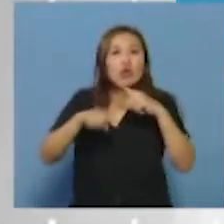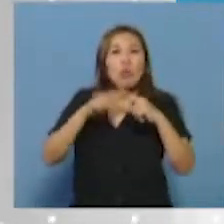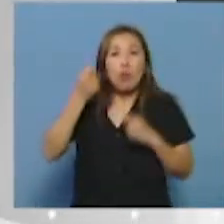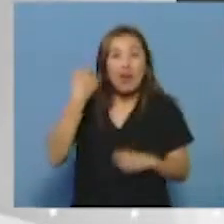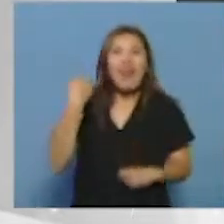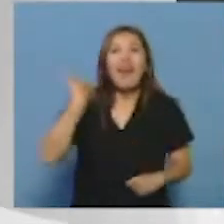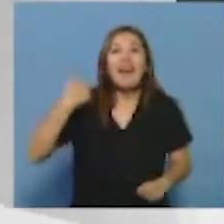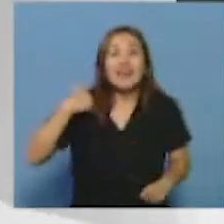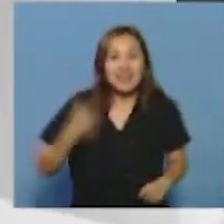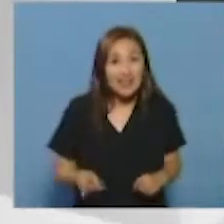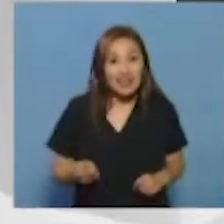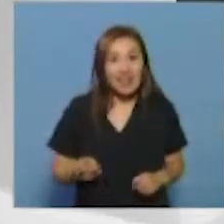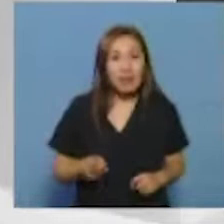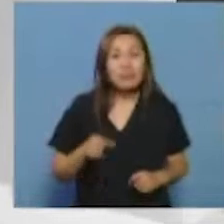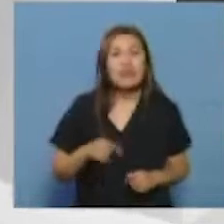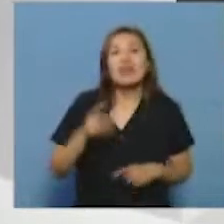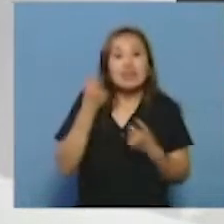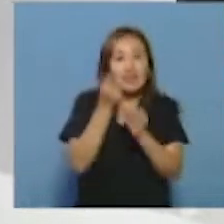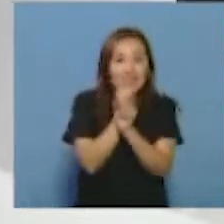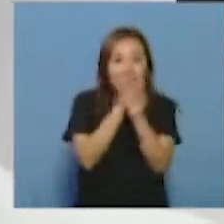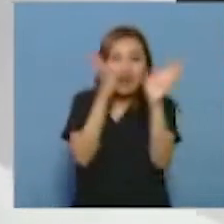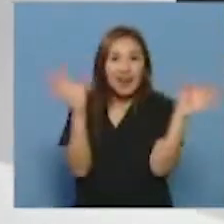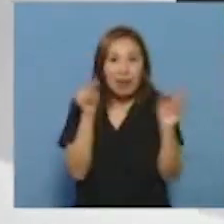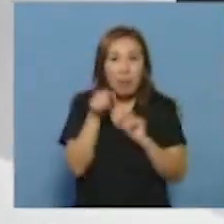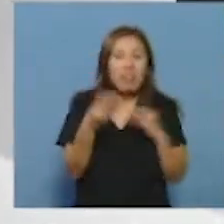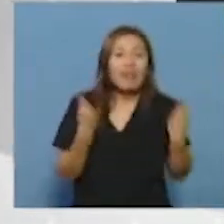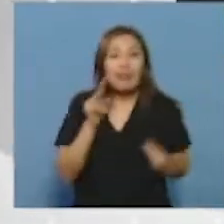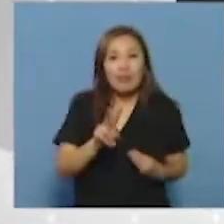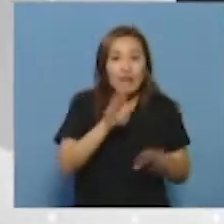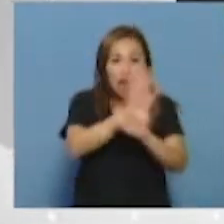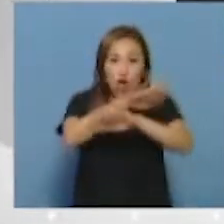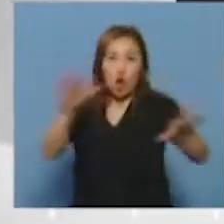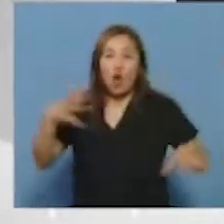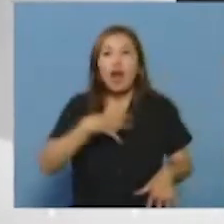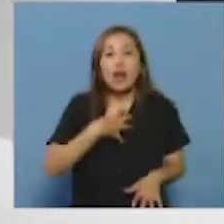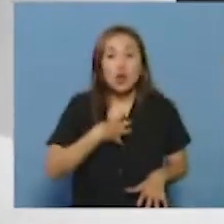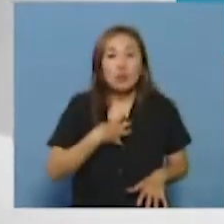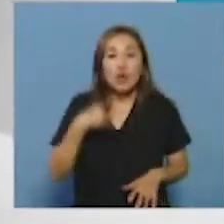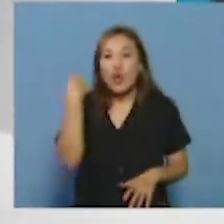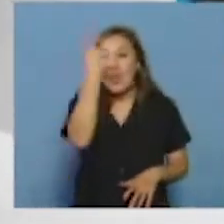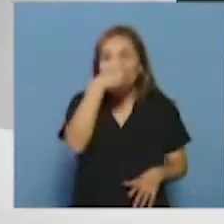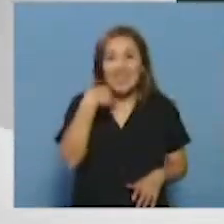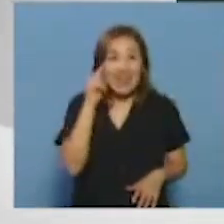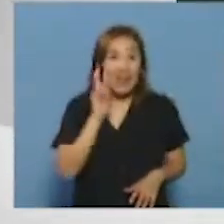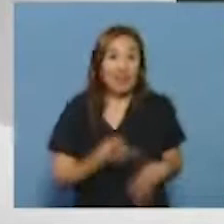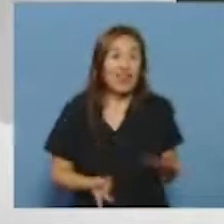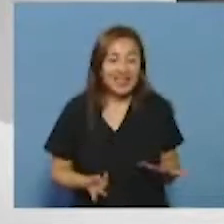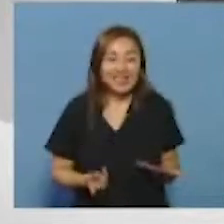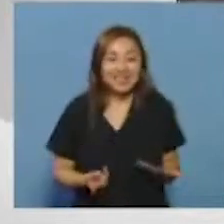país. Y claramente los chicos se le ve la cara